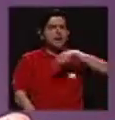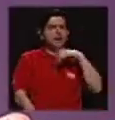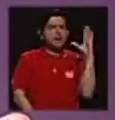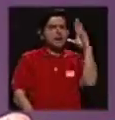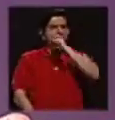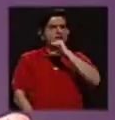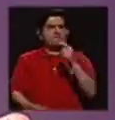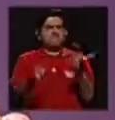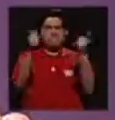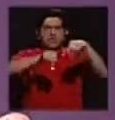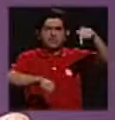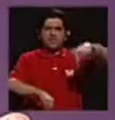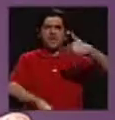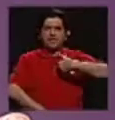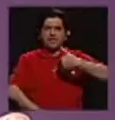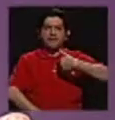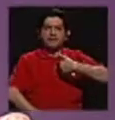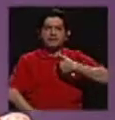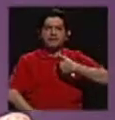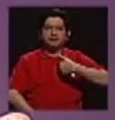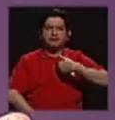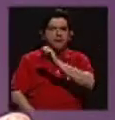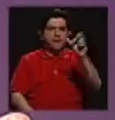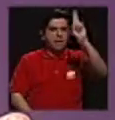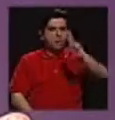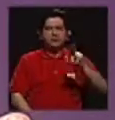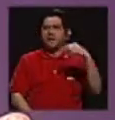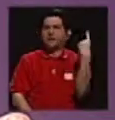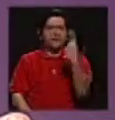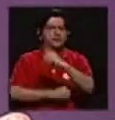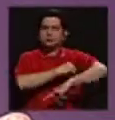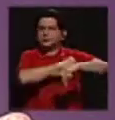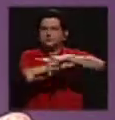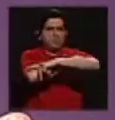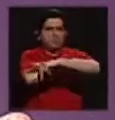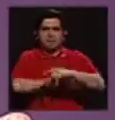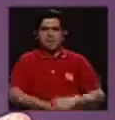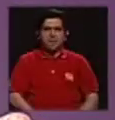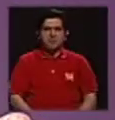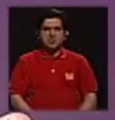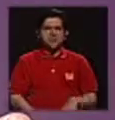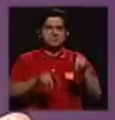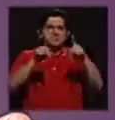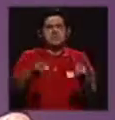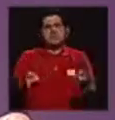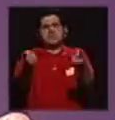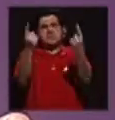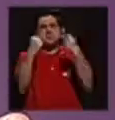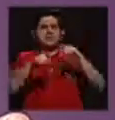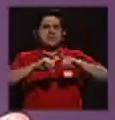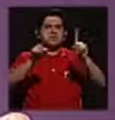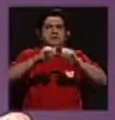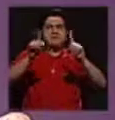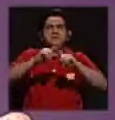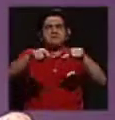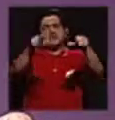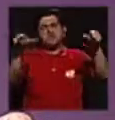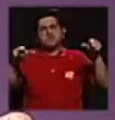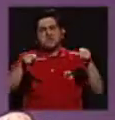que es un fenómeno que lo tenemos aquí, que Costa Rica no es solamente un país en donde vienen personas de otros